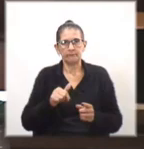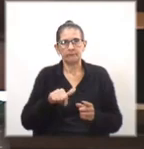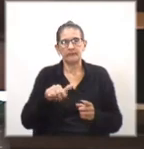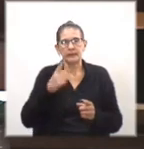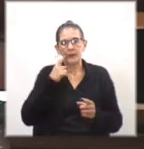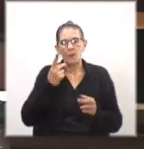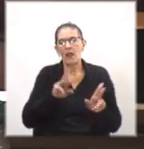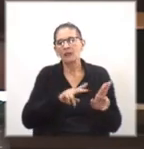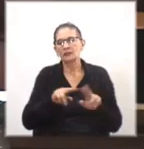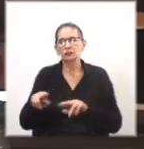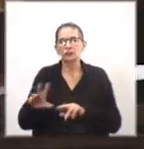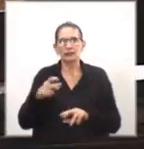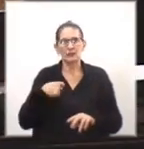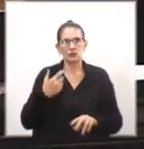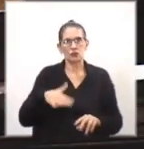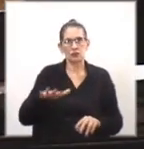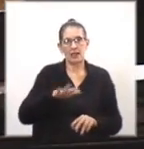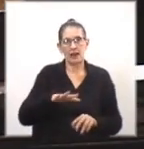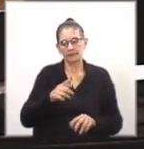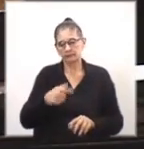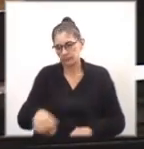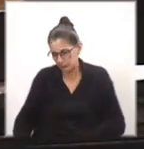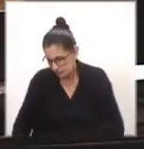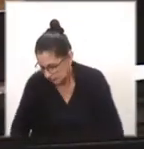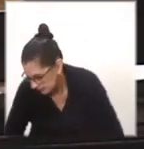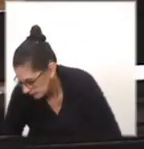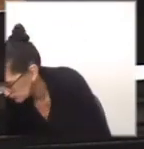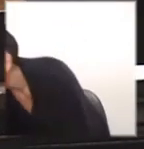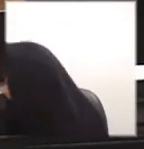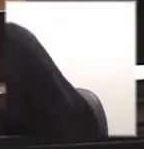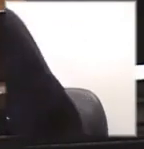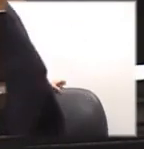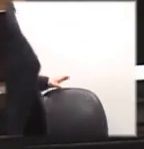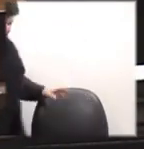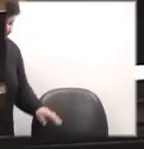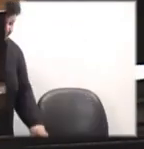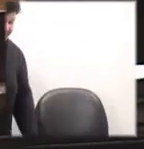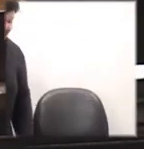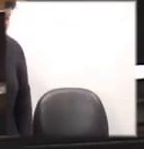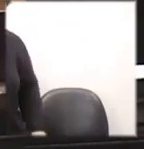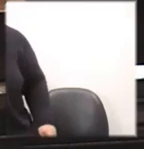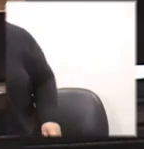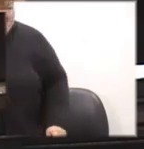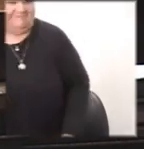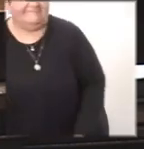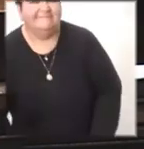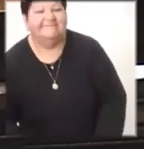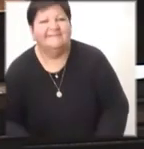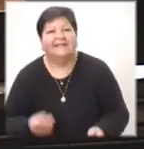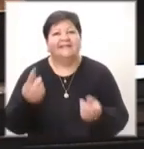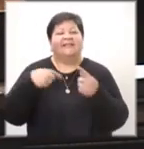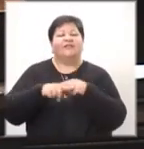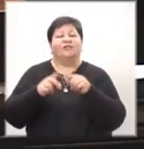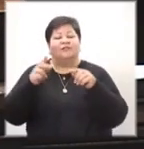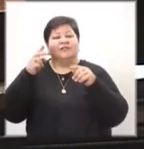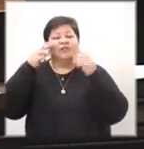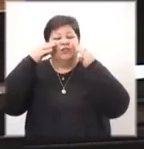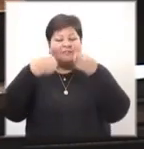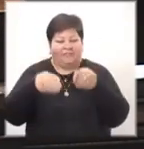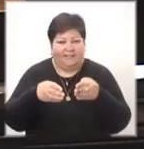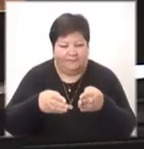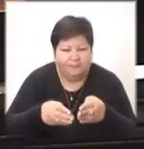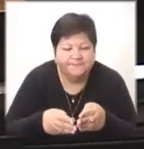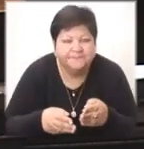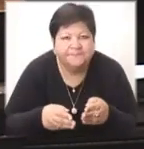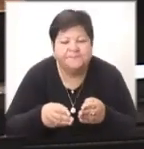sostenibilidad social. Entonces, señor presidente, queremos decir que en realidad consideramos que esta es una